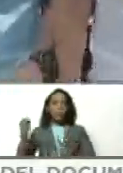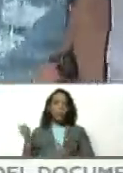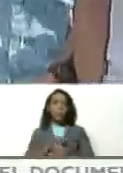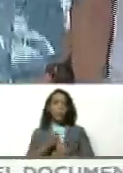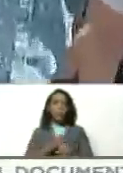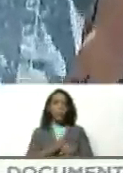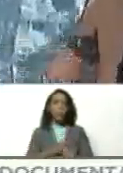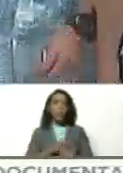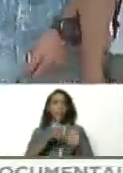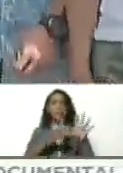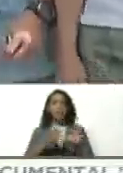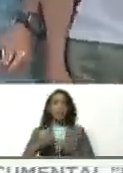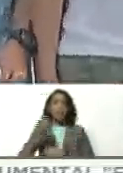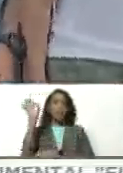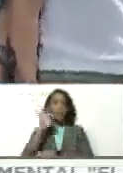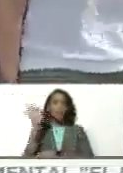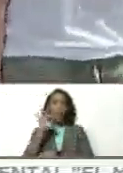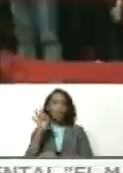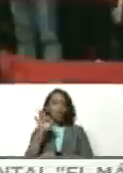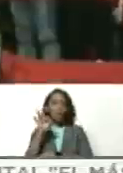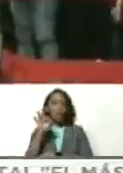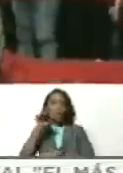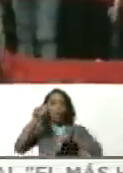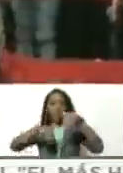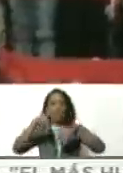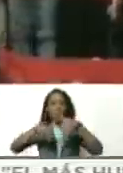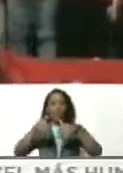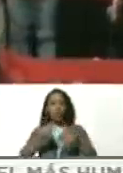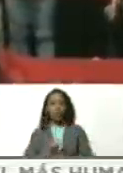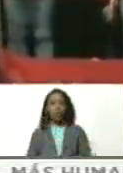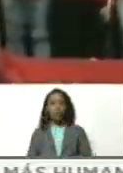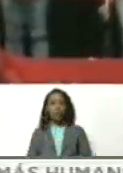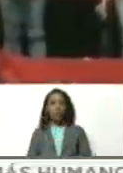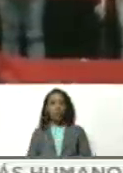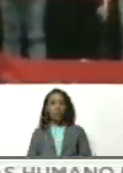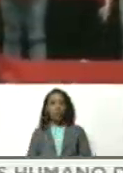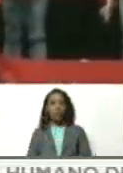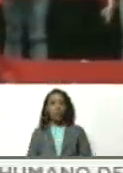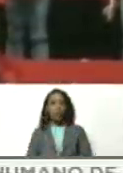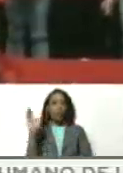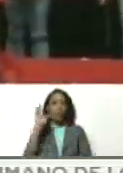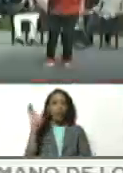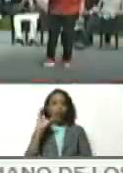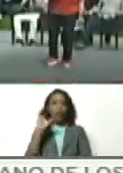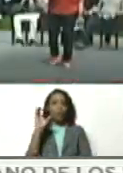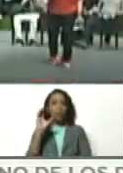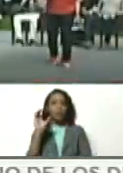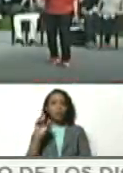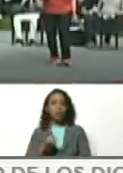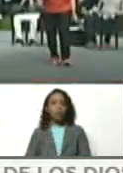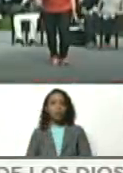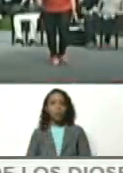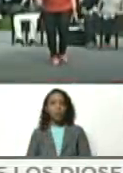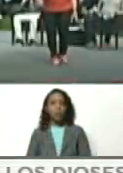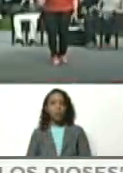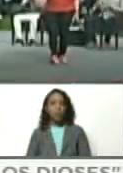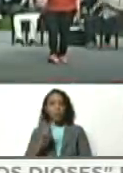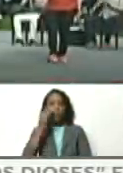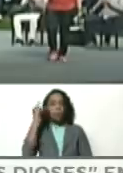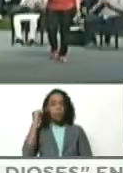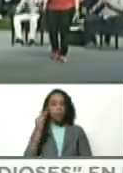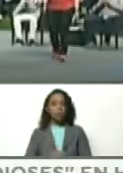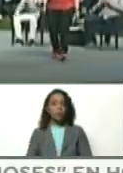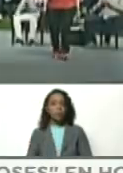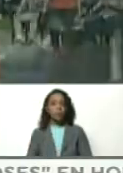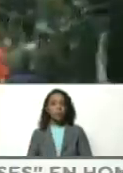el 60% de los votos de los caraqueños y las caraqueñas.